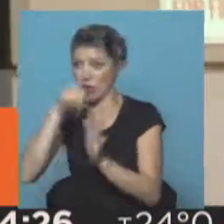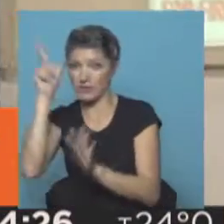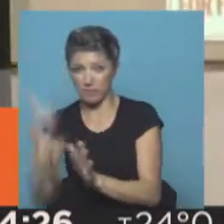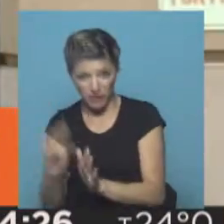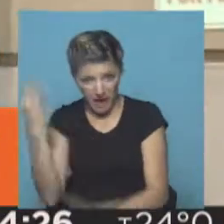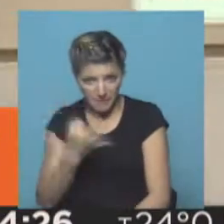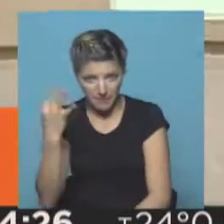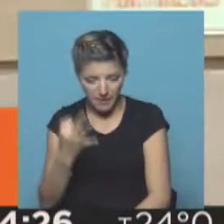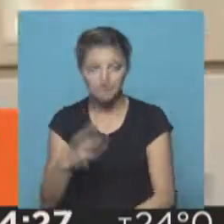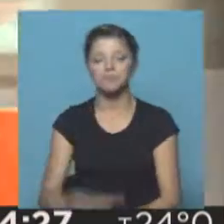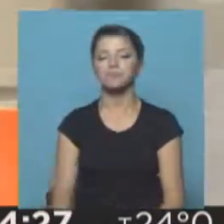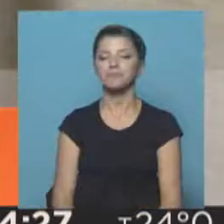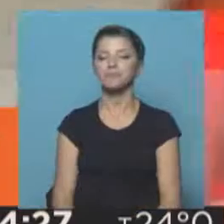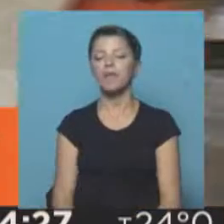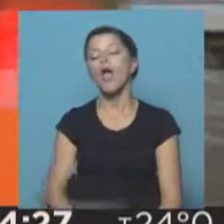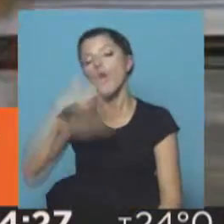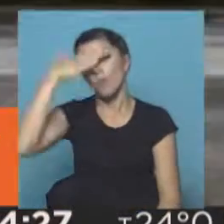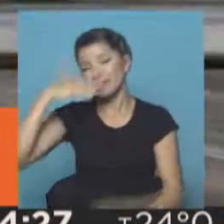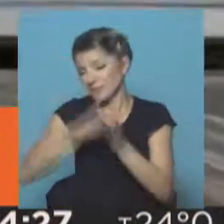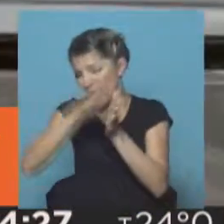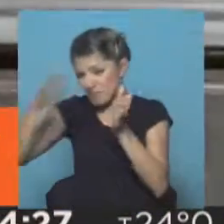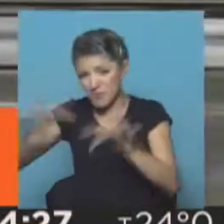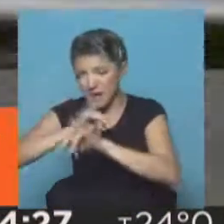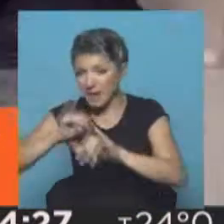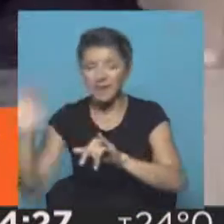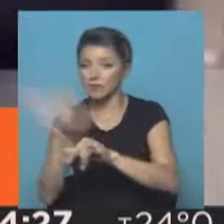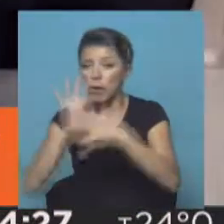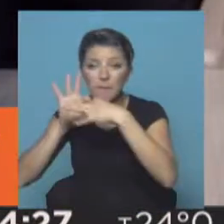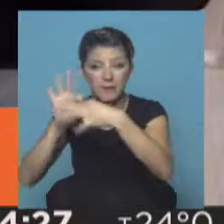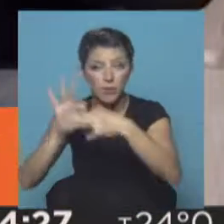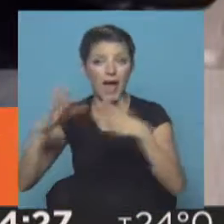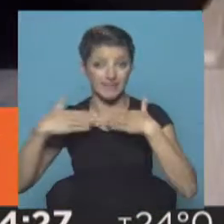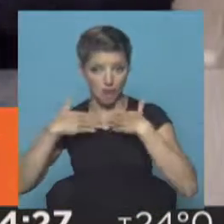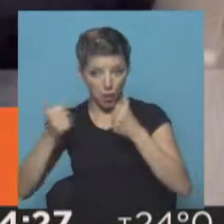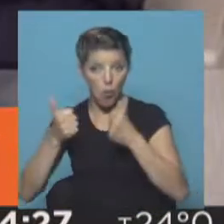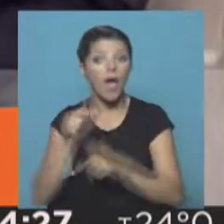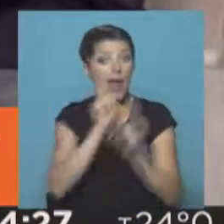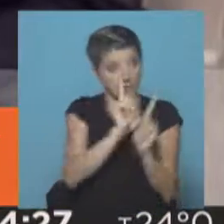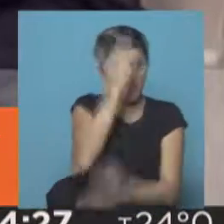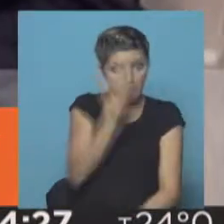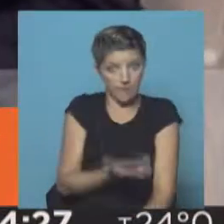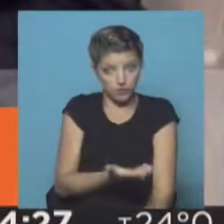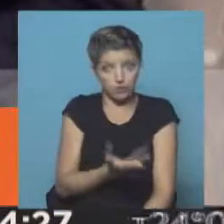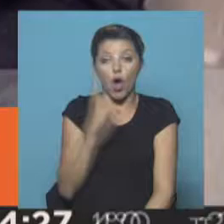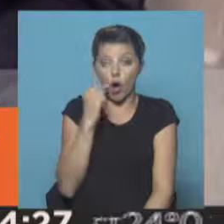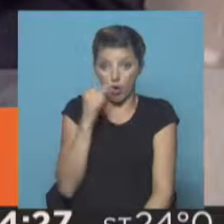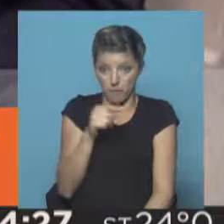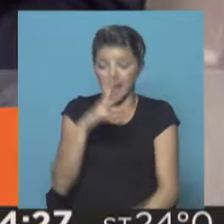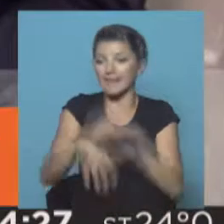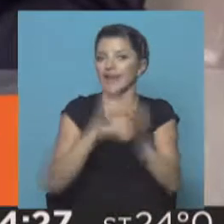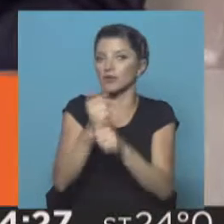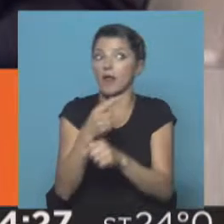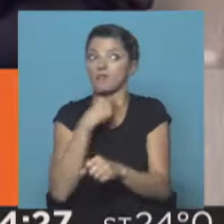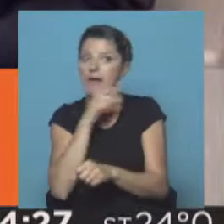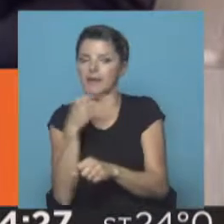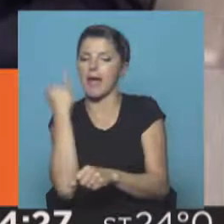el último tramo de campaña se ha visto teñido por el tema de la salud, a tal punto que el propio Trump, quien hasta aquí eludió